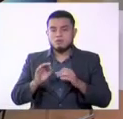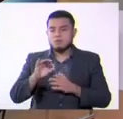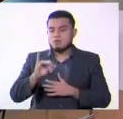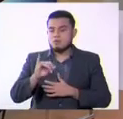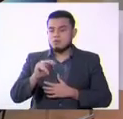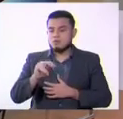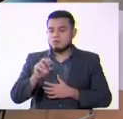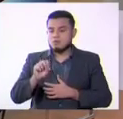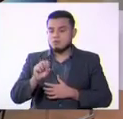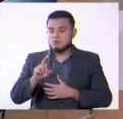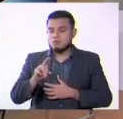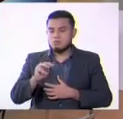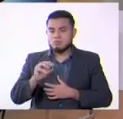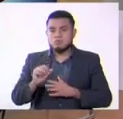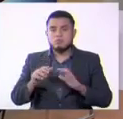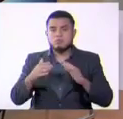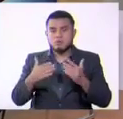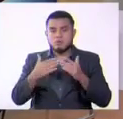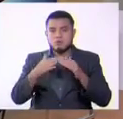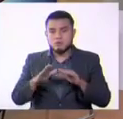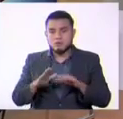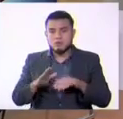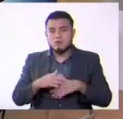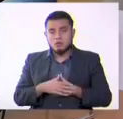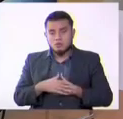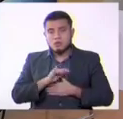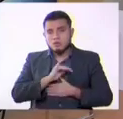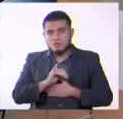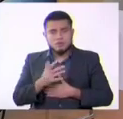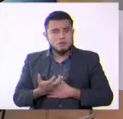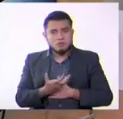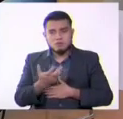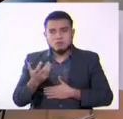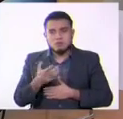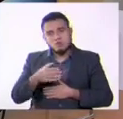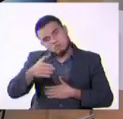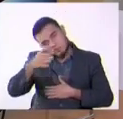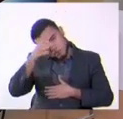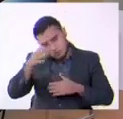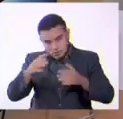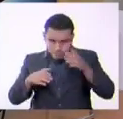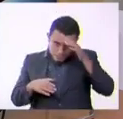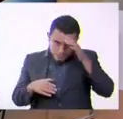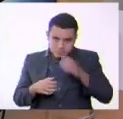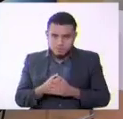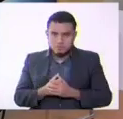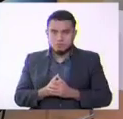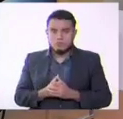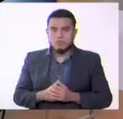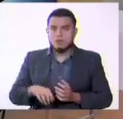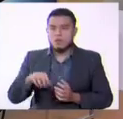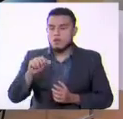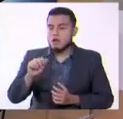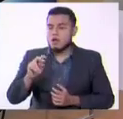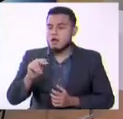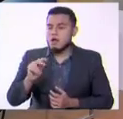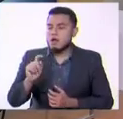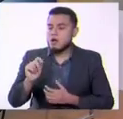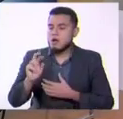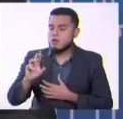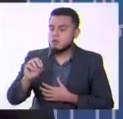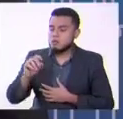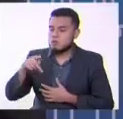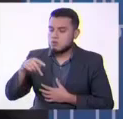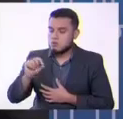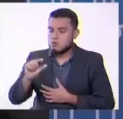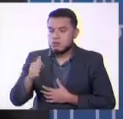llegar a diferenciar e identificar también cada uno de estos conceptos. Así es, y tenemos a un antropólogo que nos apoya en las clases. Ustedes